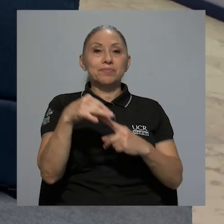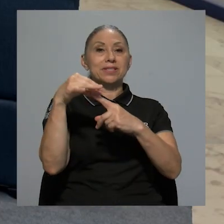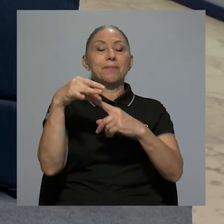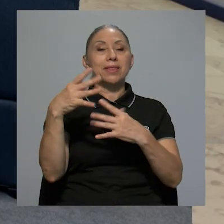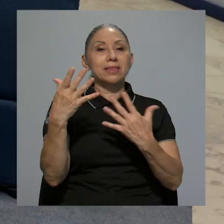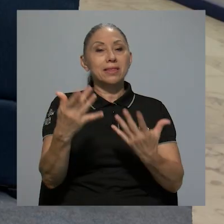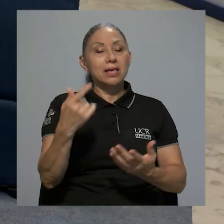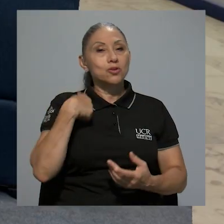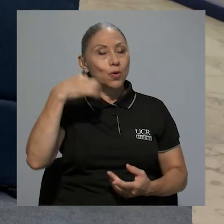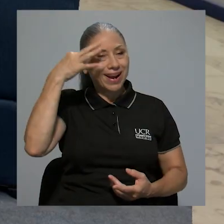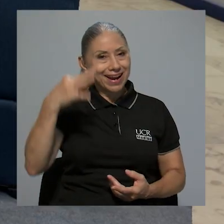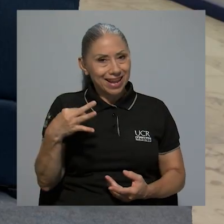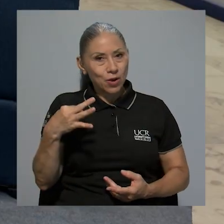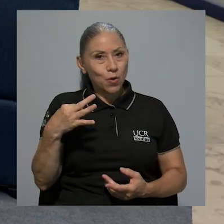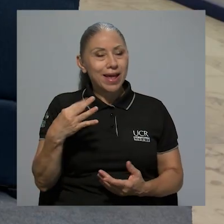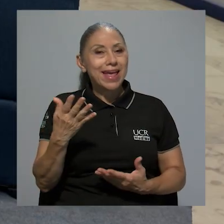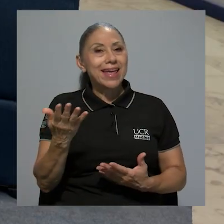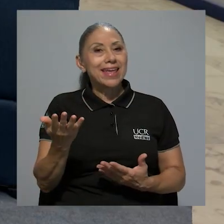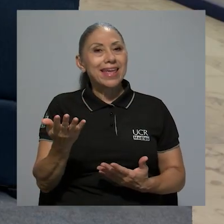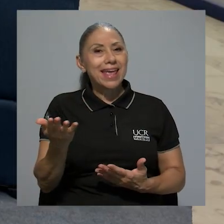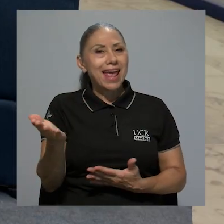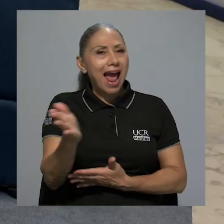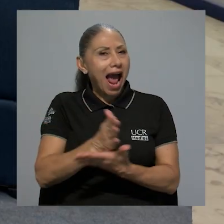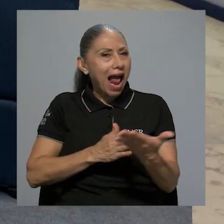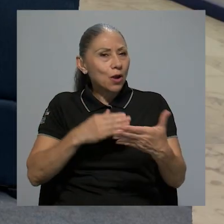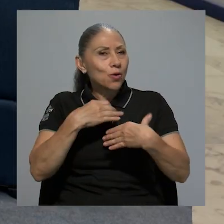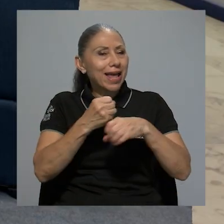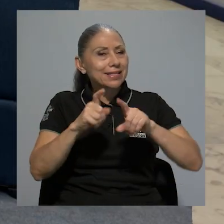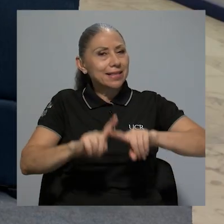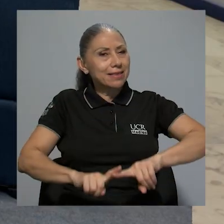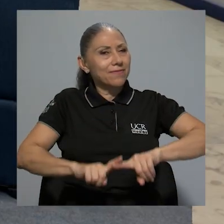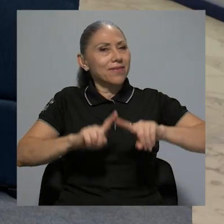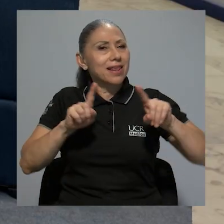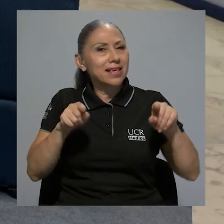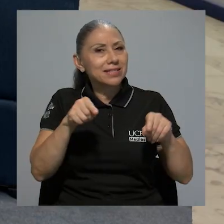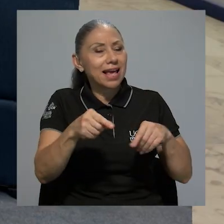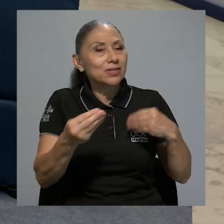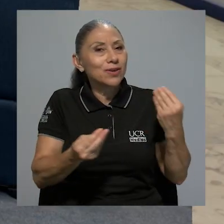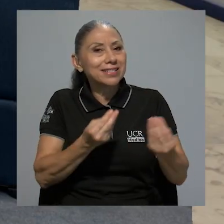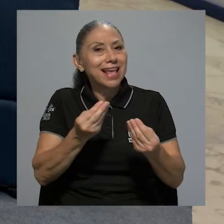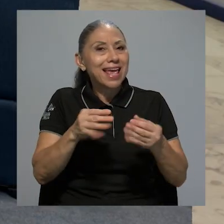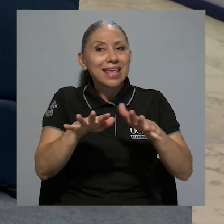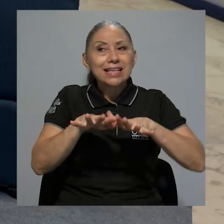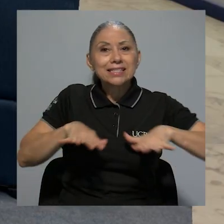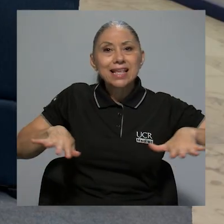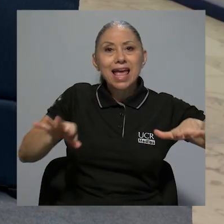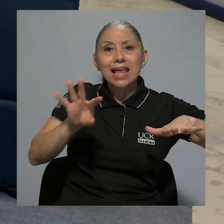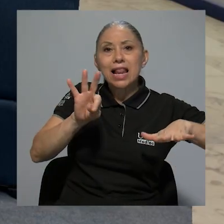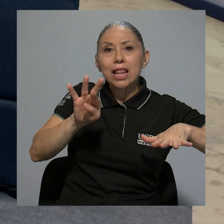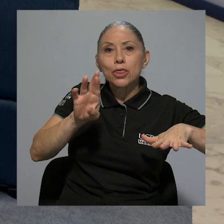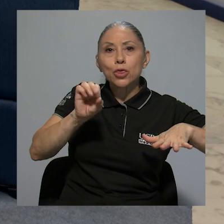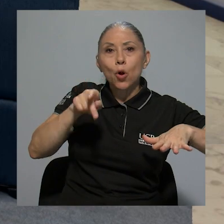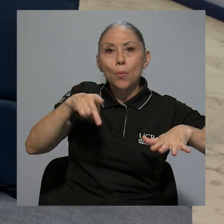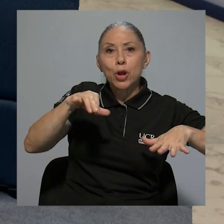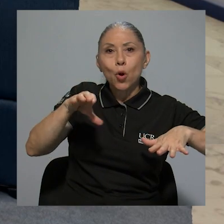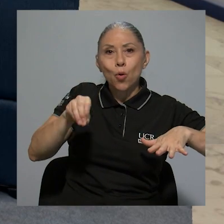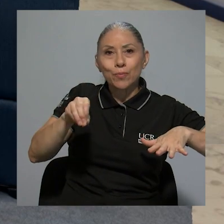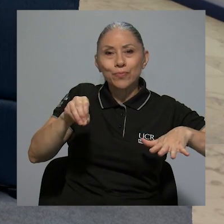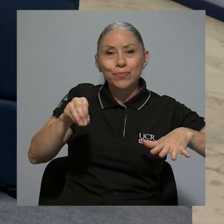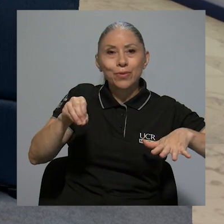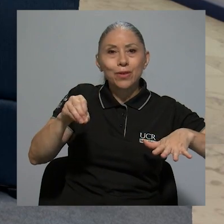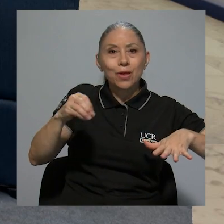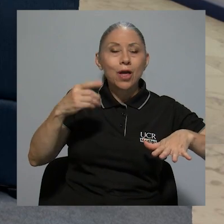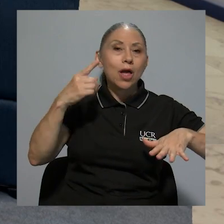creo que lo que le da un factor muy, muy diferenciador es que sea en el trópico, porque la mayoría de estos estudios